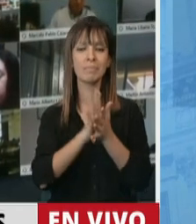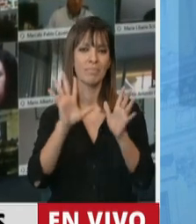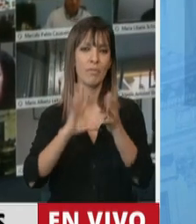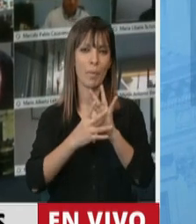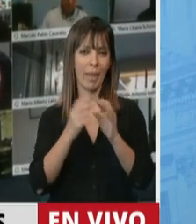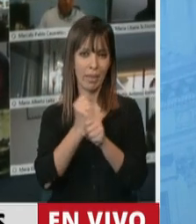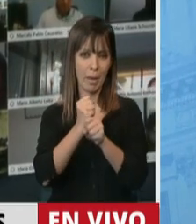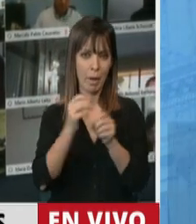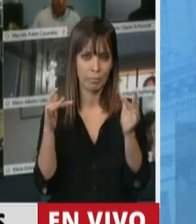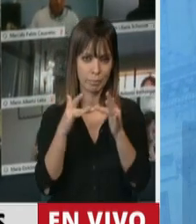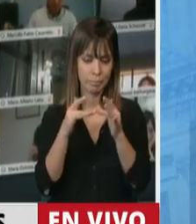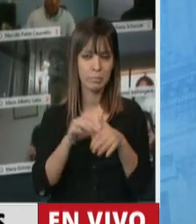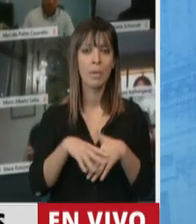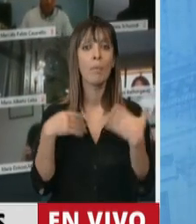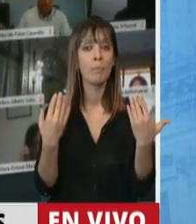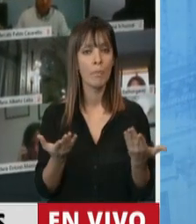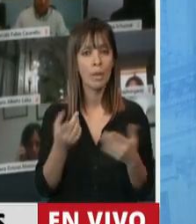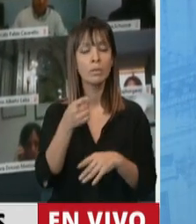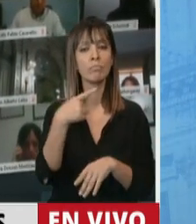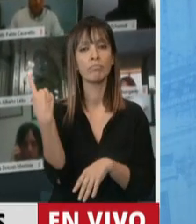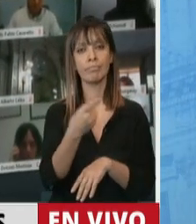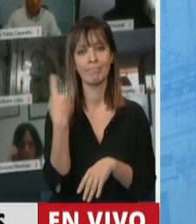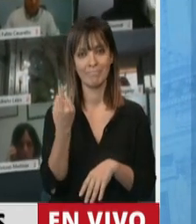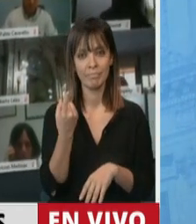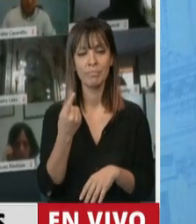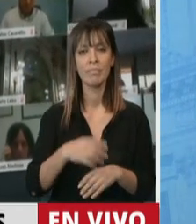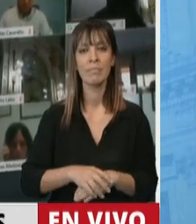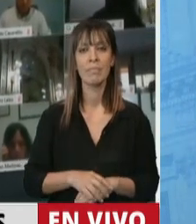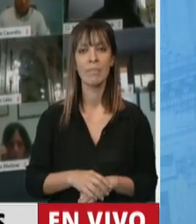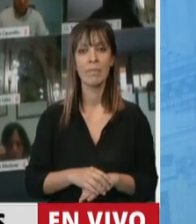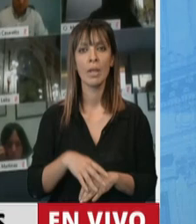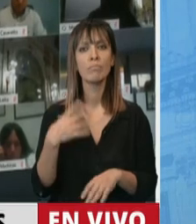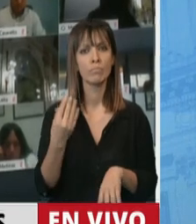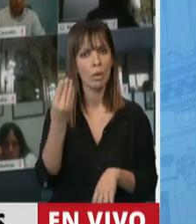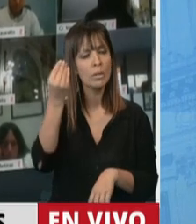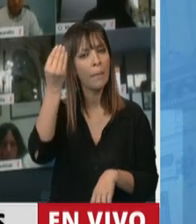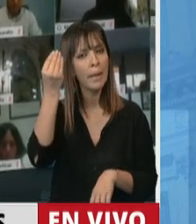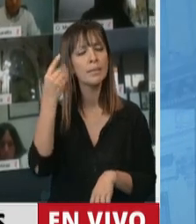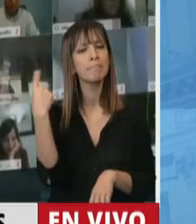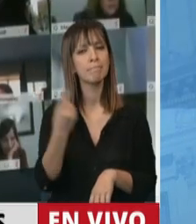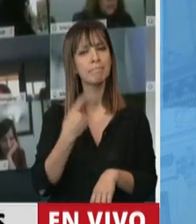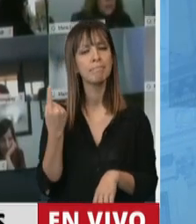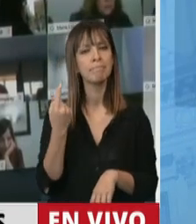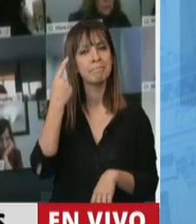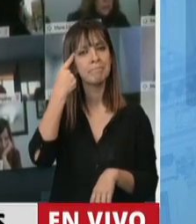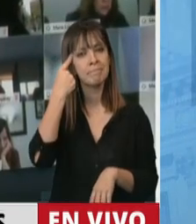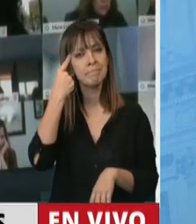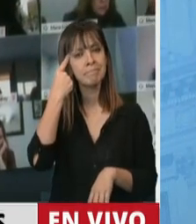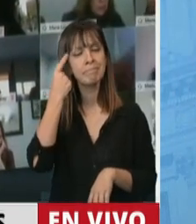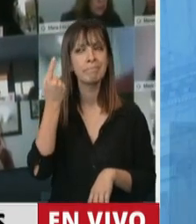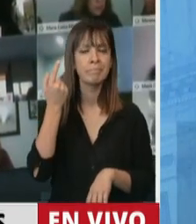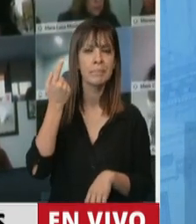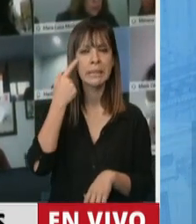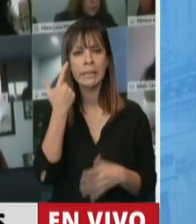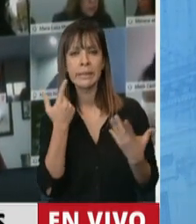teletrabajo. Es por eso que nosotros muchas veces tenemos que hacer y llevar